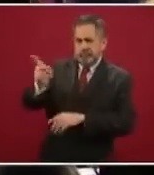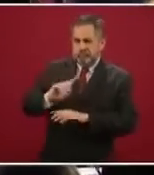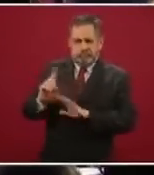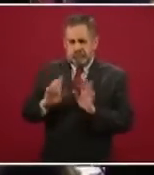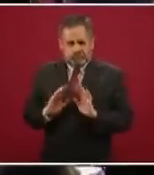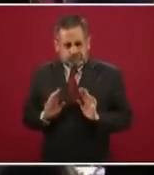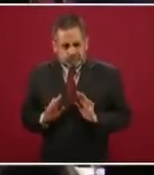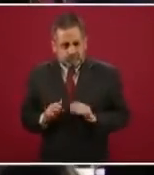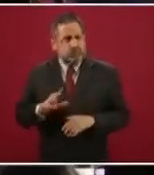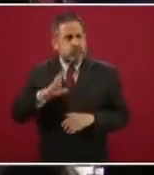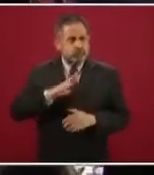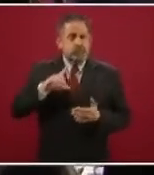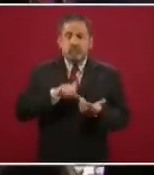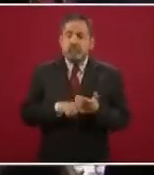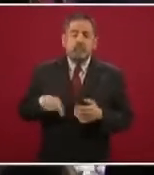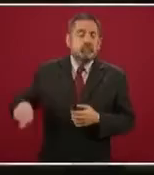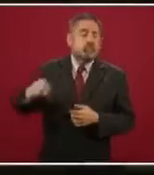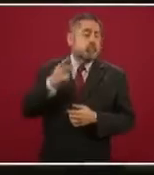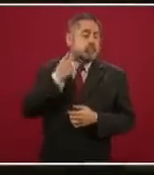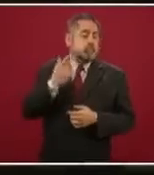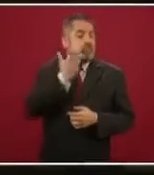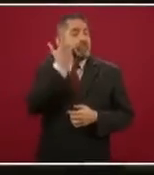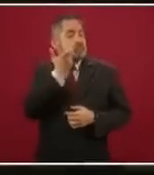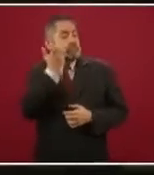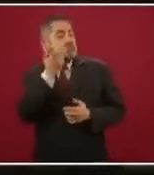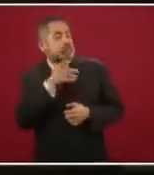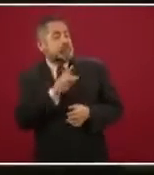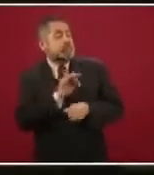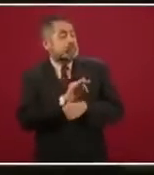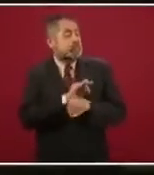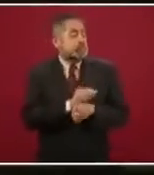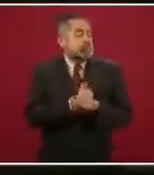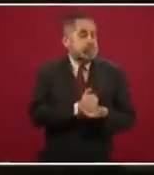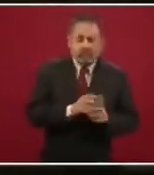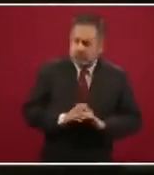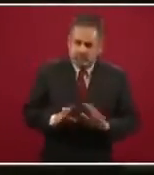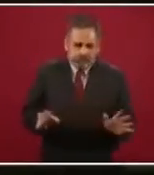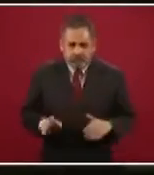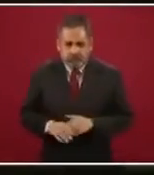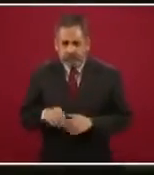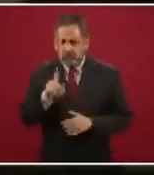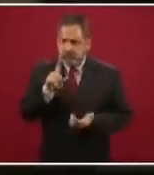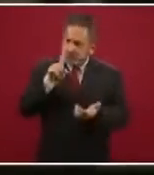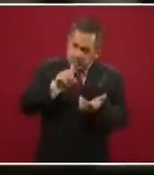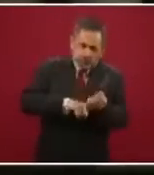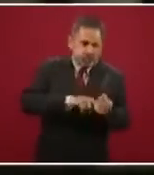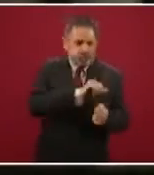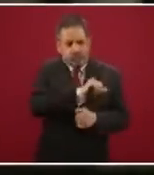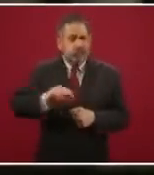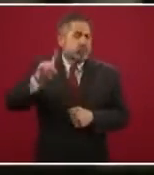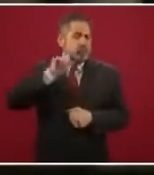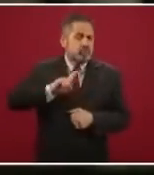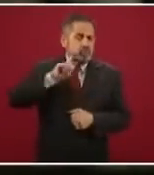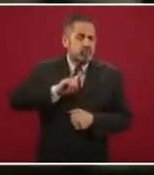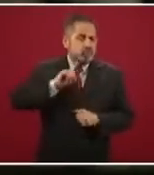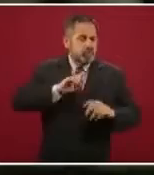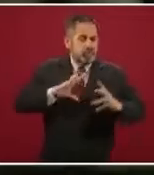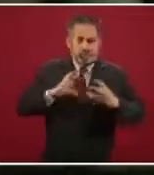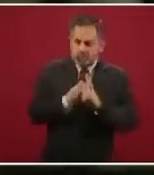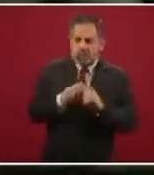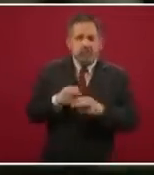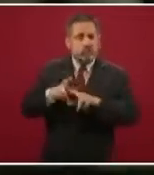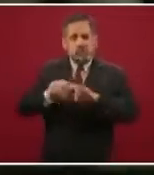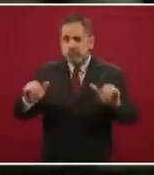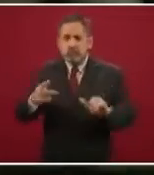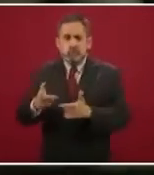sí hay políticos que se quieren colgar del movimiento, lo han reconocido, pero la esencia no tiene nada que ver con algún partido político,